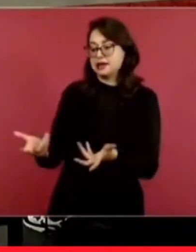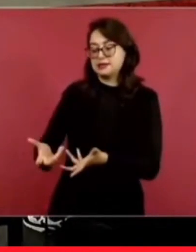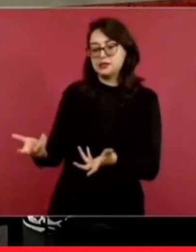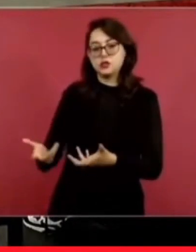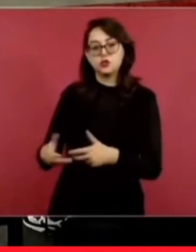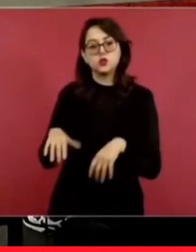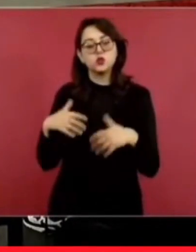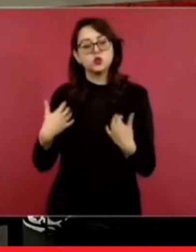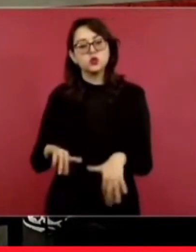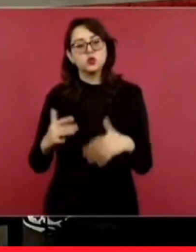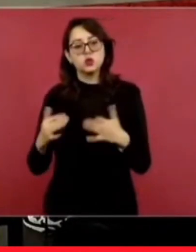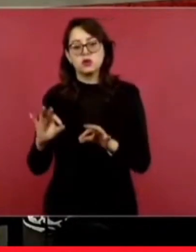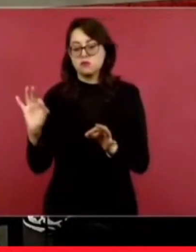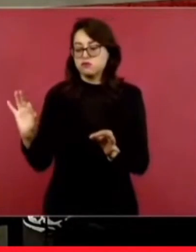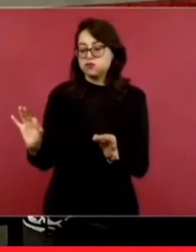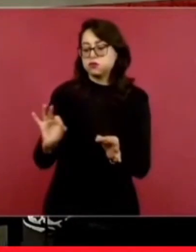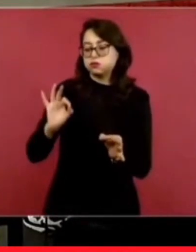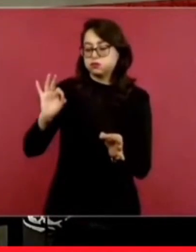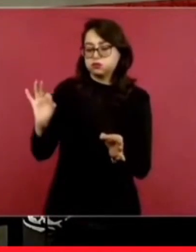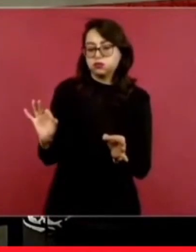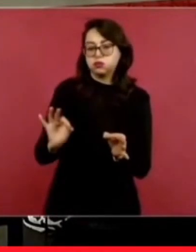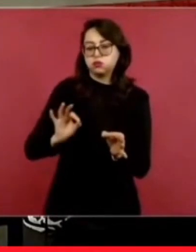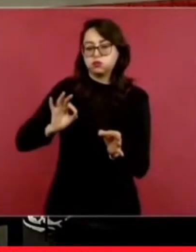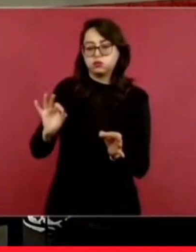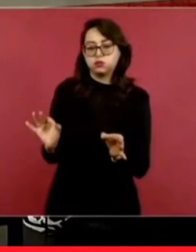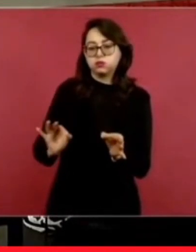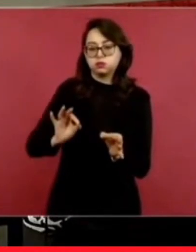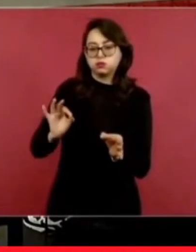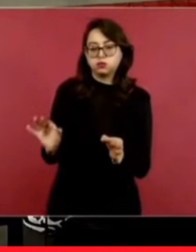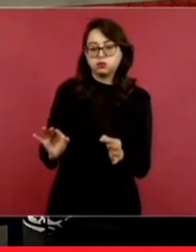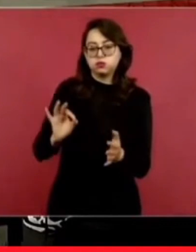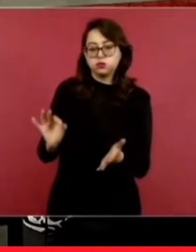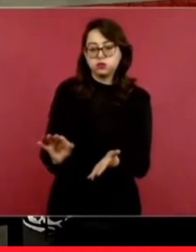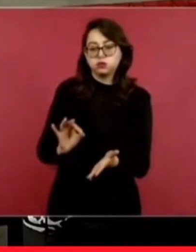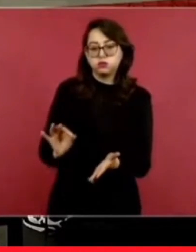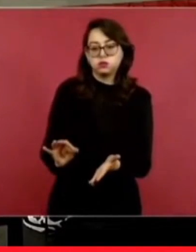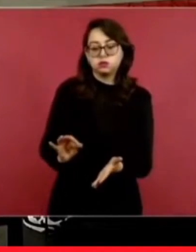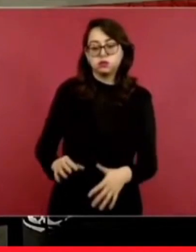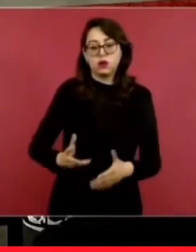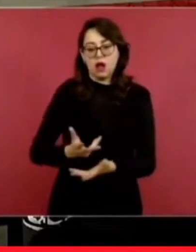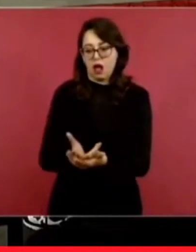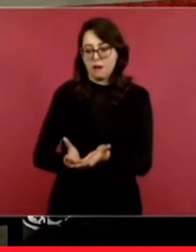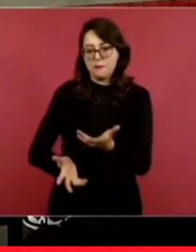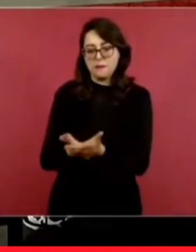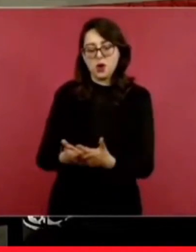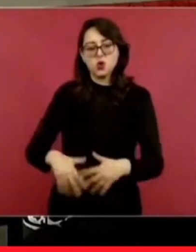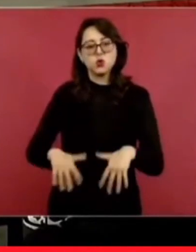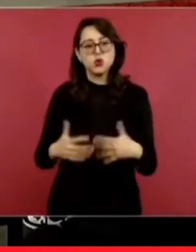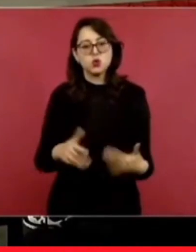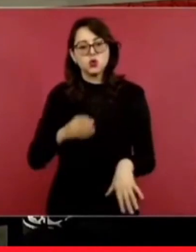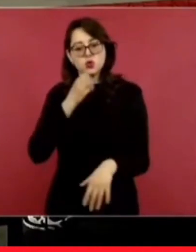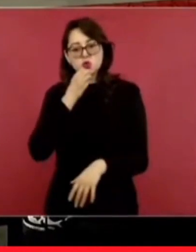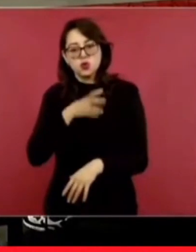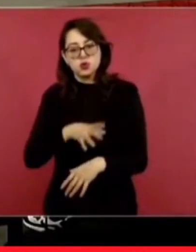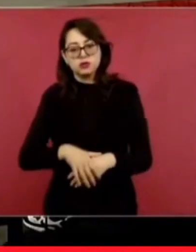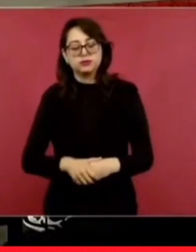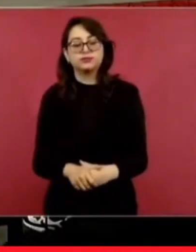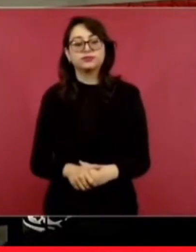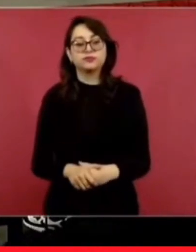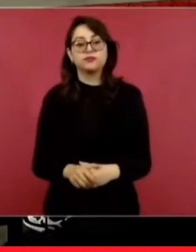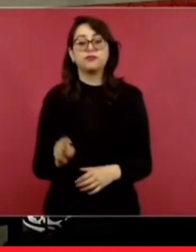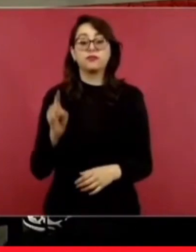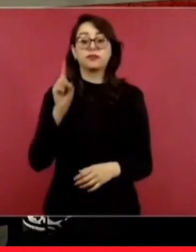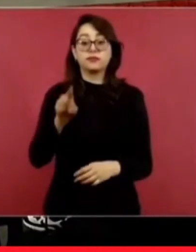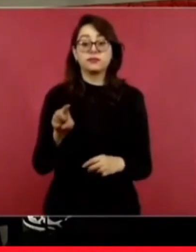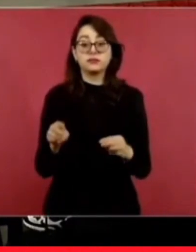podrá ver cómo abordaron punto por punto y cómo abordan punto por punto hecho a mano o un mercado culinario ese es un